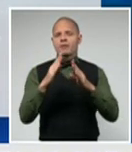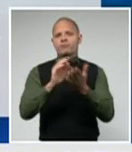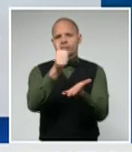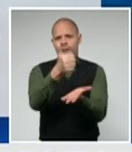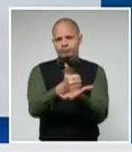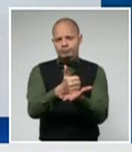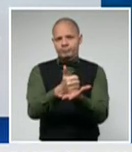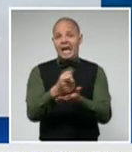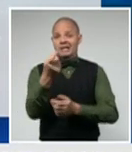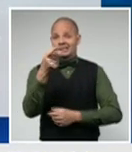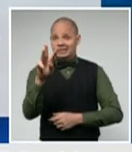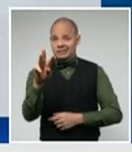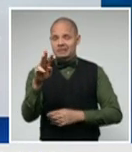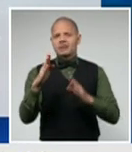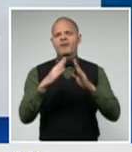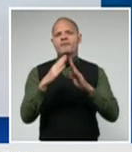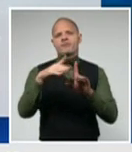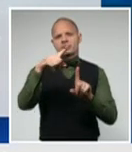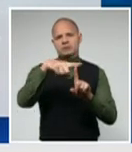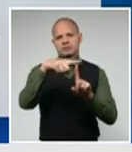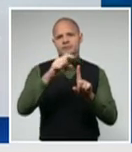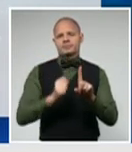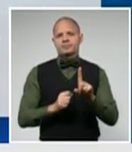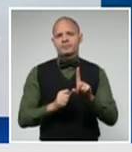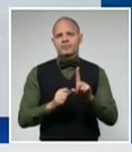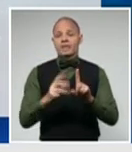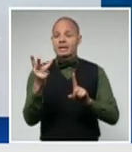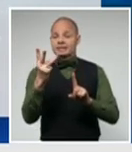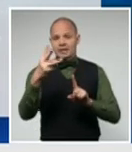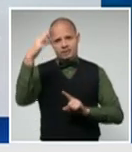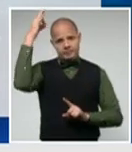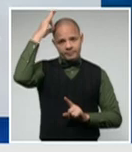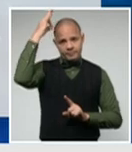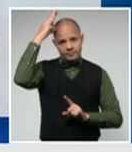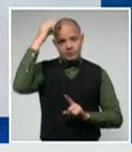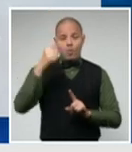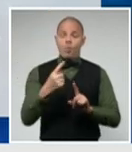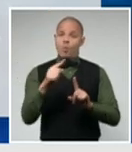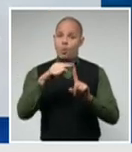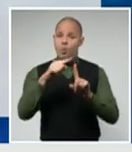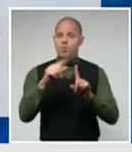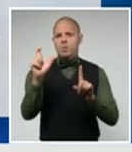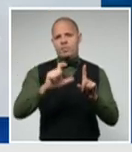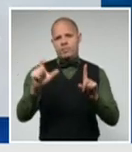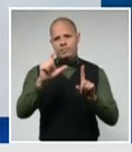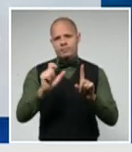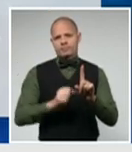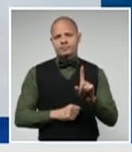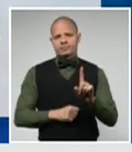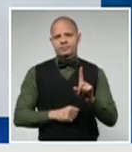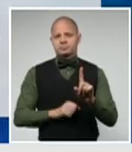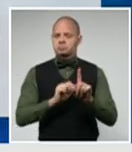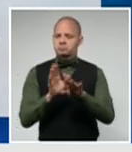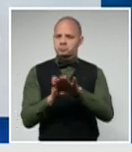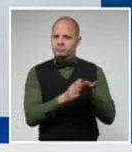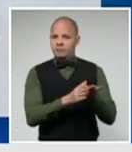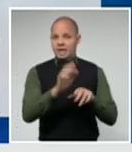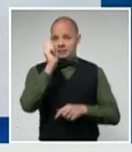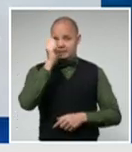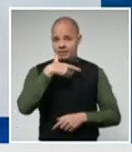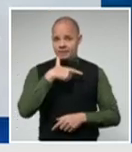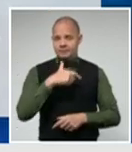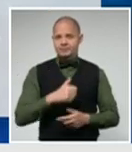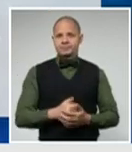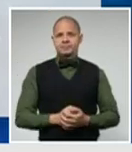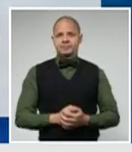del municipio de Trinidad, 3 de Tahuasco y 1 de Cabaiguán. Y en el caso de Ciego de Ávila,